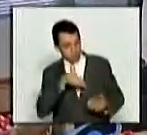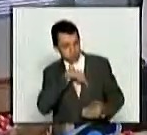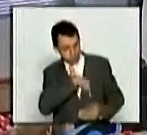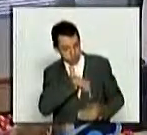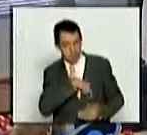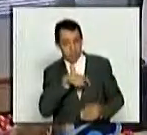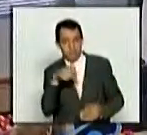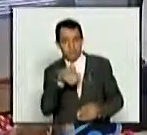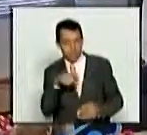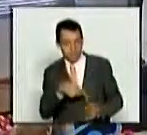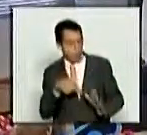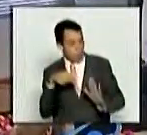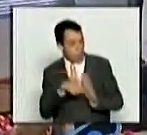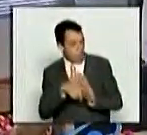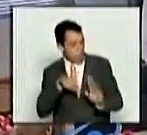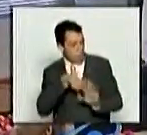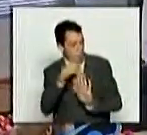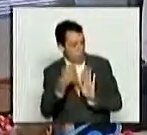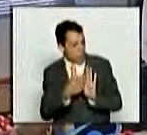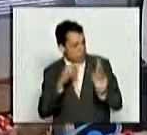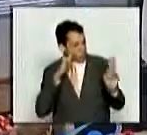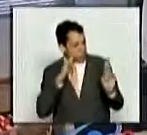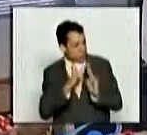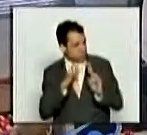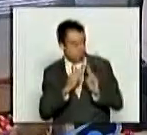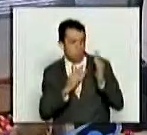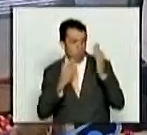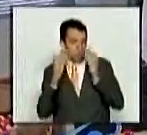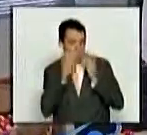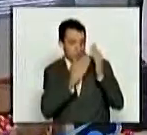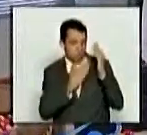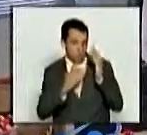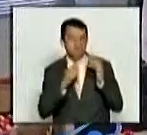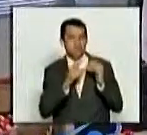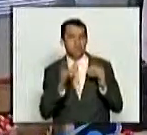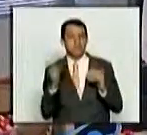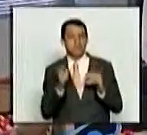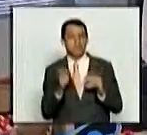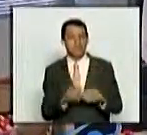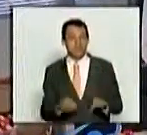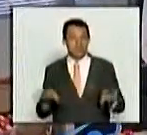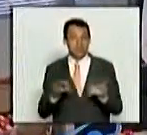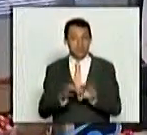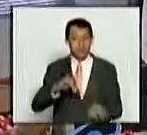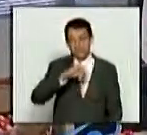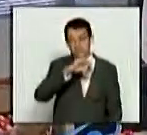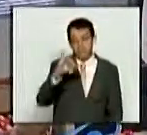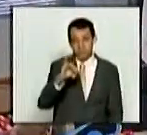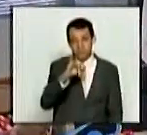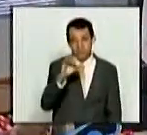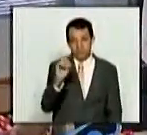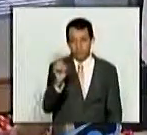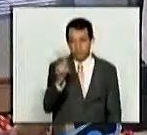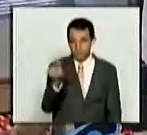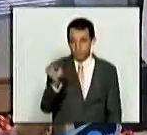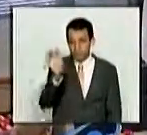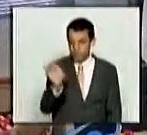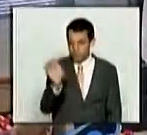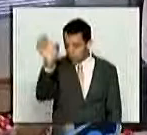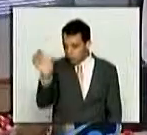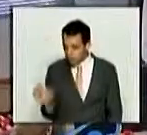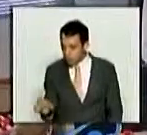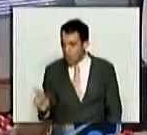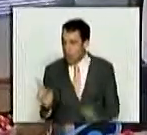ortodoxa diagnóstica, exámenes de laboratorio. Vuelvo y repito, para que José esté acá y un paciente esté acá,